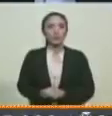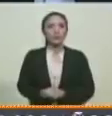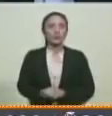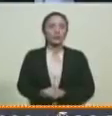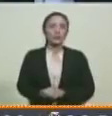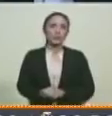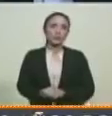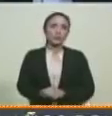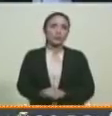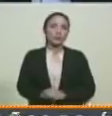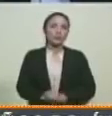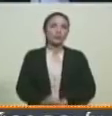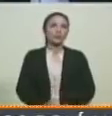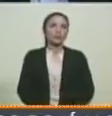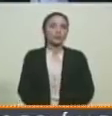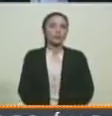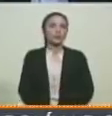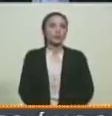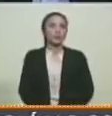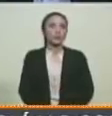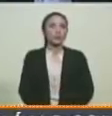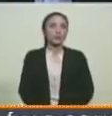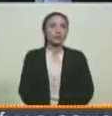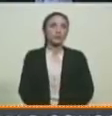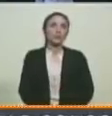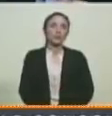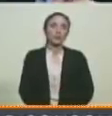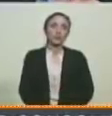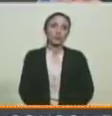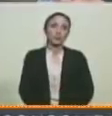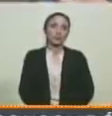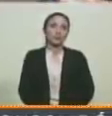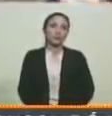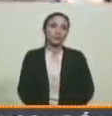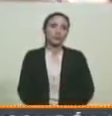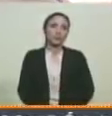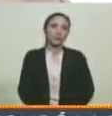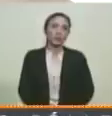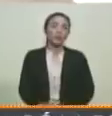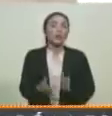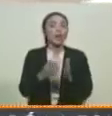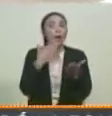fuerte, de definiciones, de propuestas, intensa.